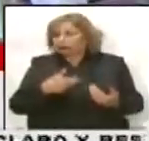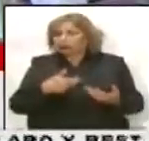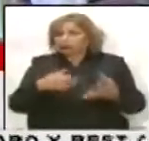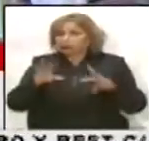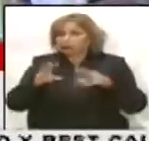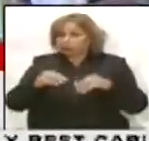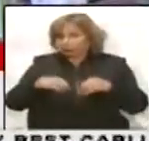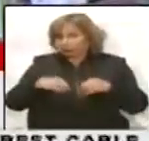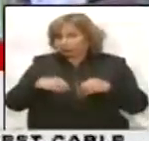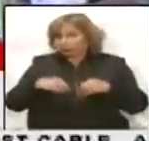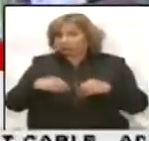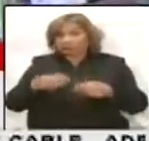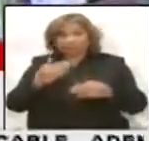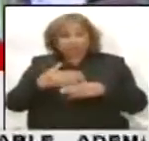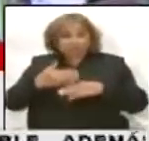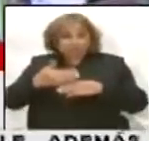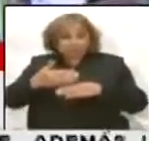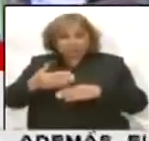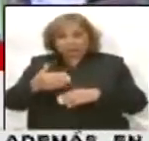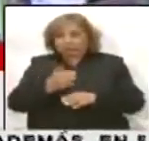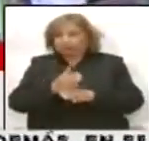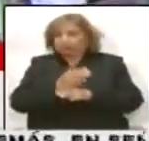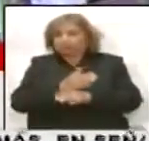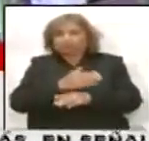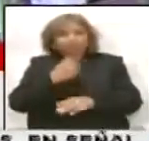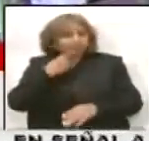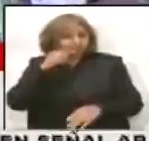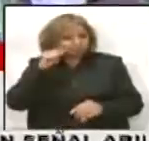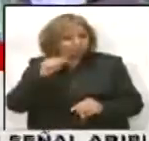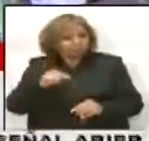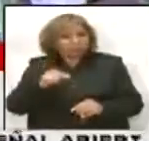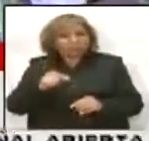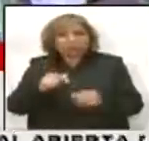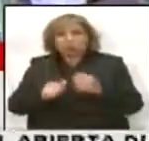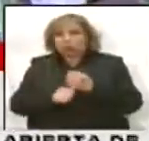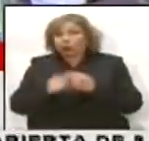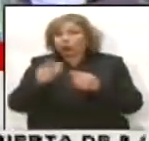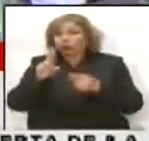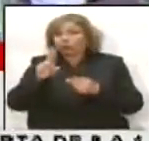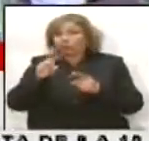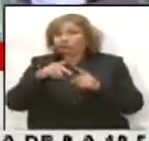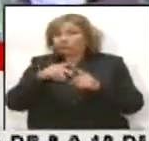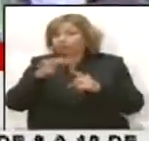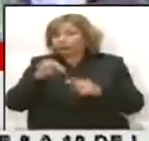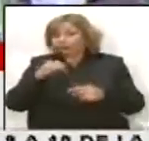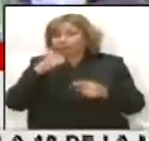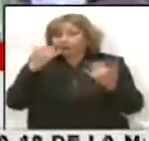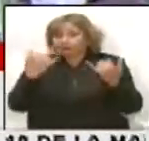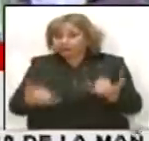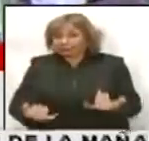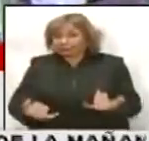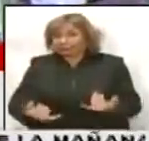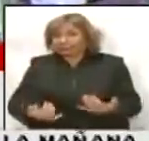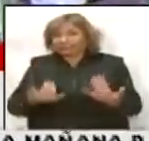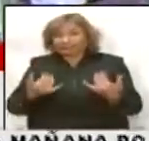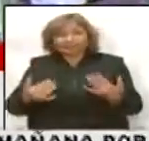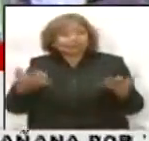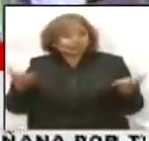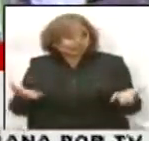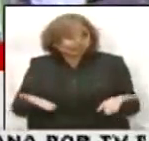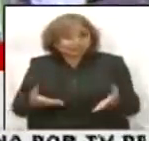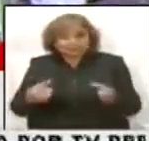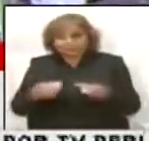lo sepa, para que la ciudadanía que sigue este debate lo sepa, este delito sobre apología del terrorismo, que hoy existe en el Código Penal, lo aprobamos nosotros en este